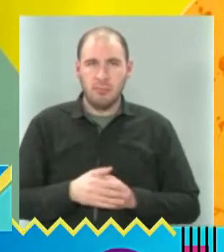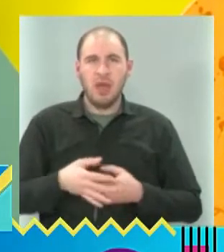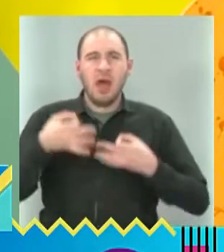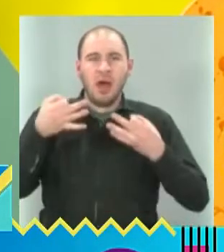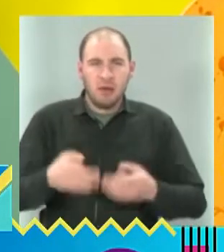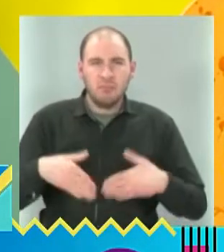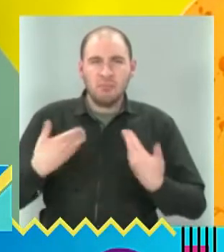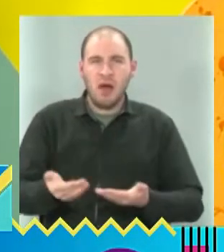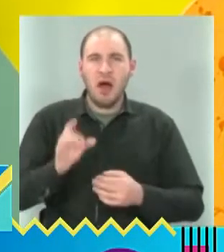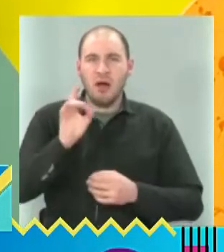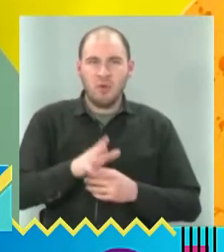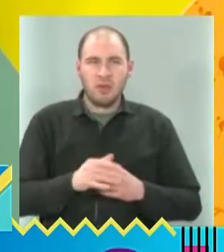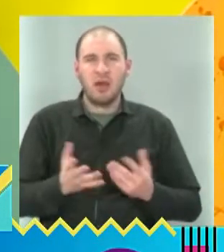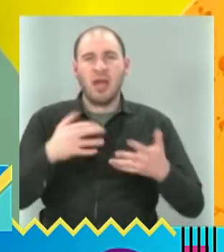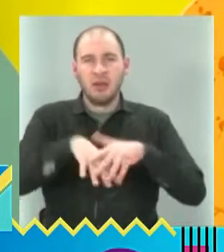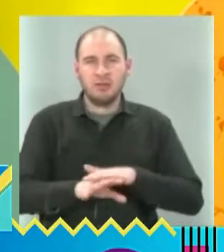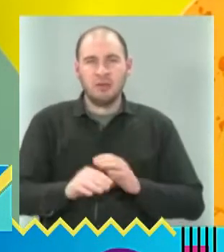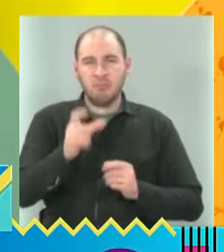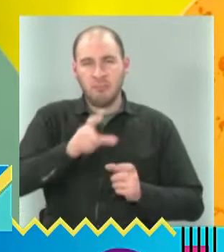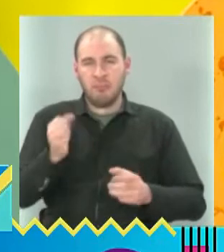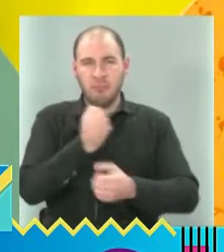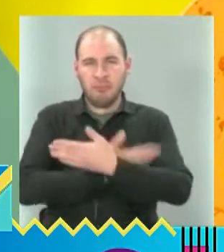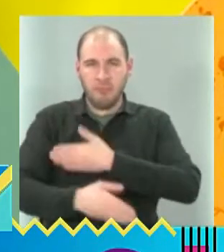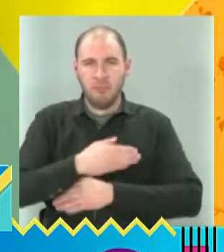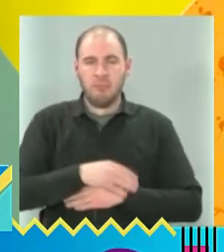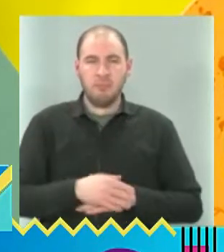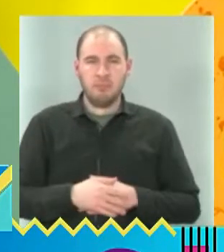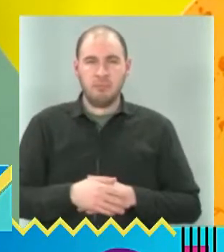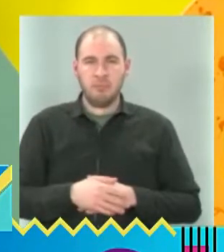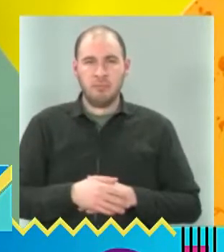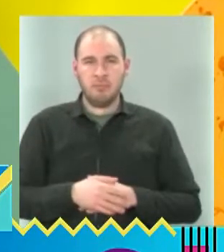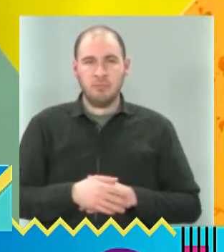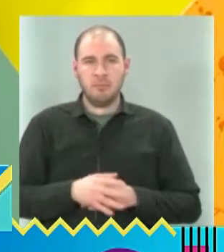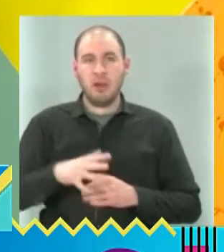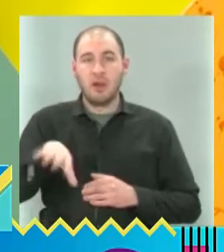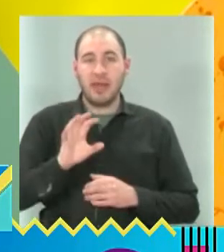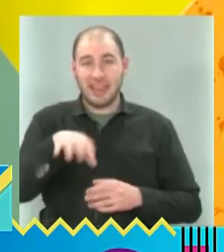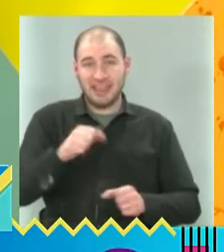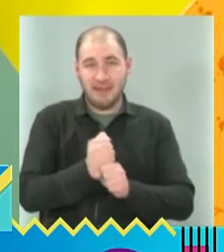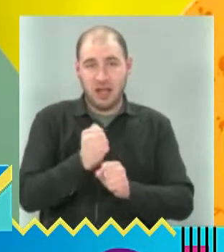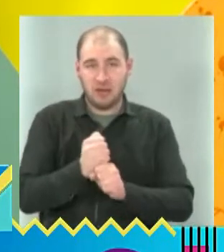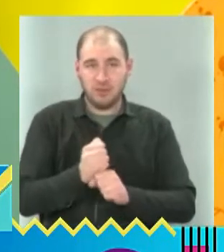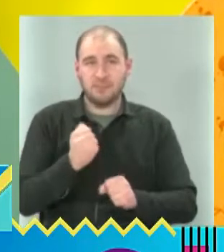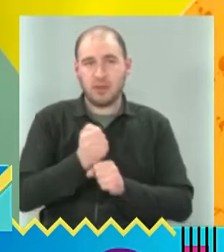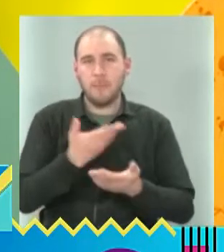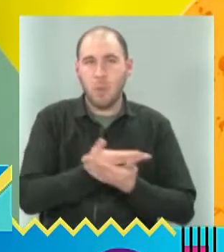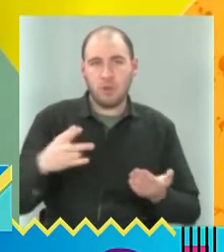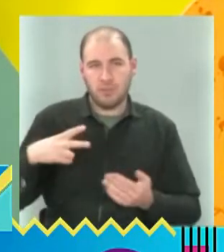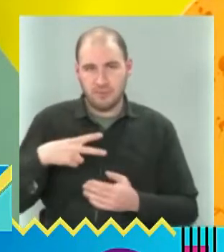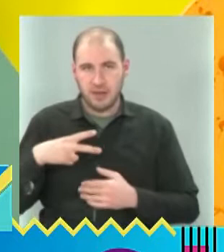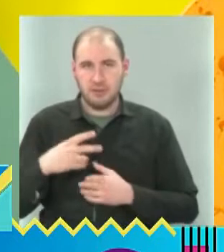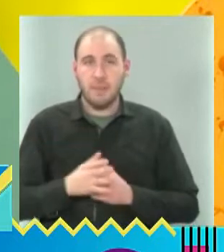asegurar no solamente la inclusión de las personas con discapacidad en el empleo